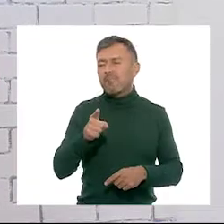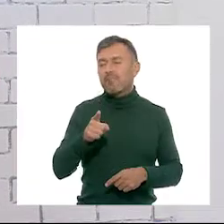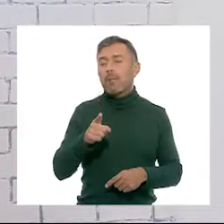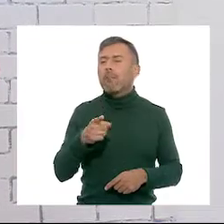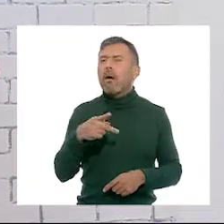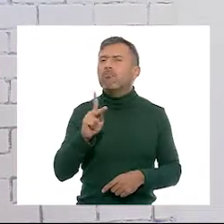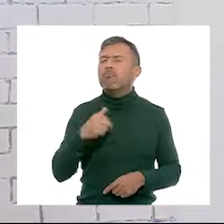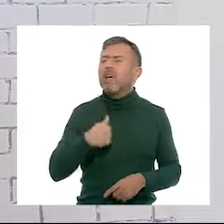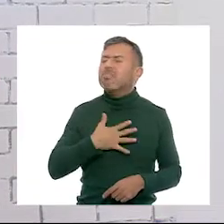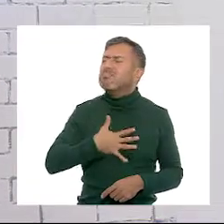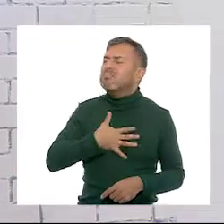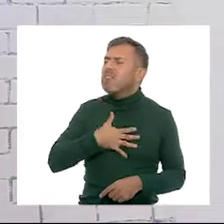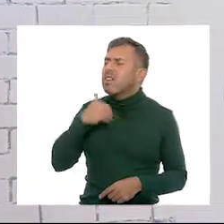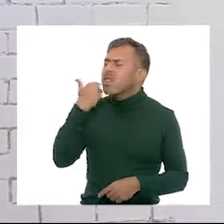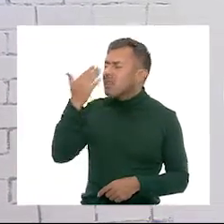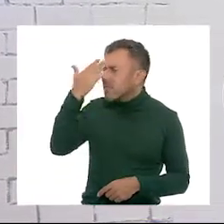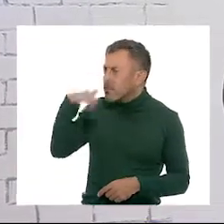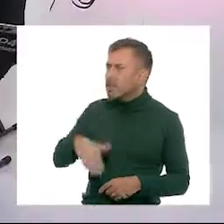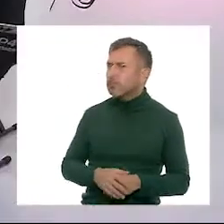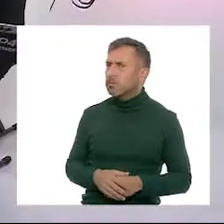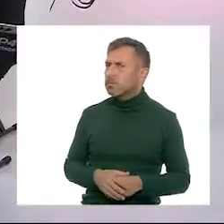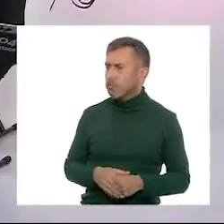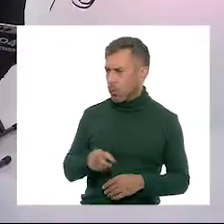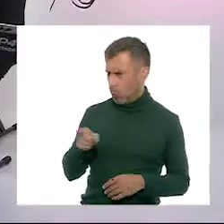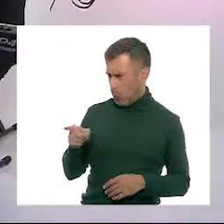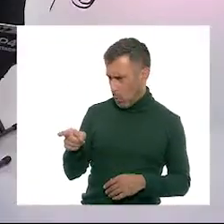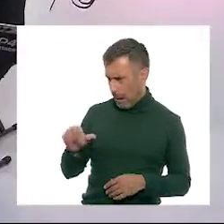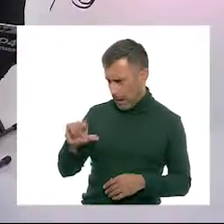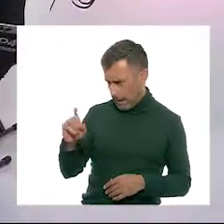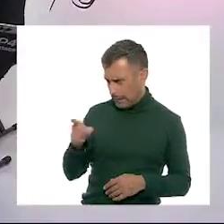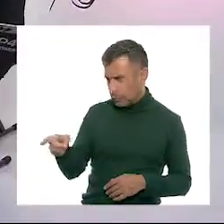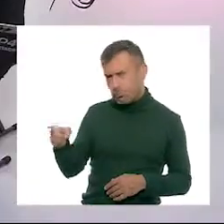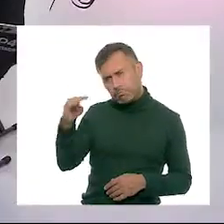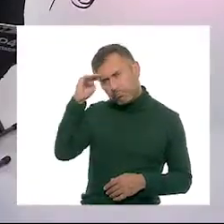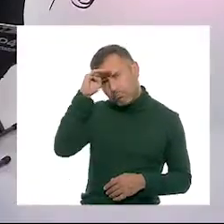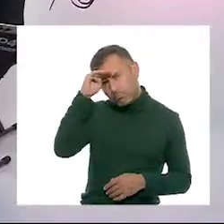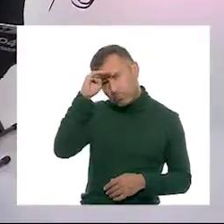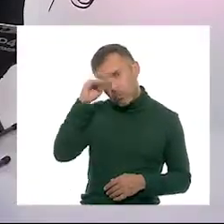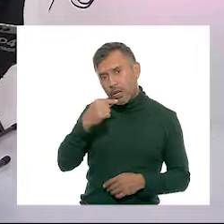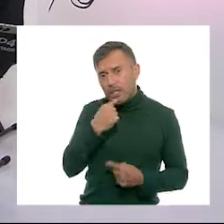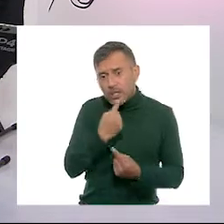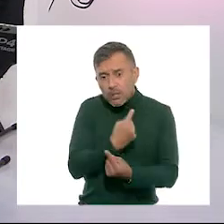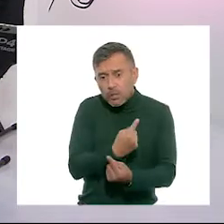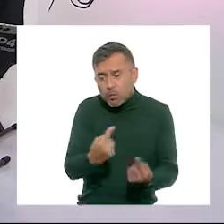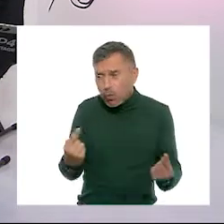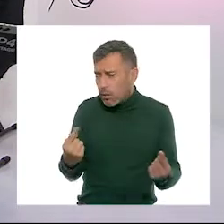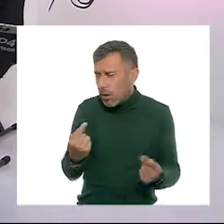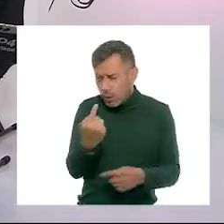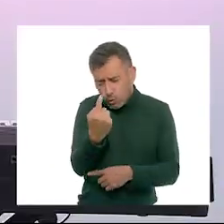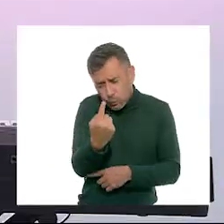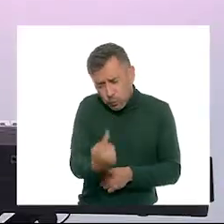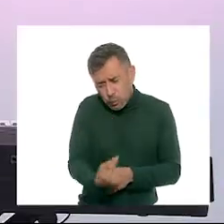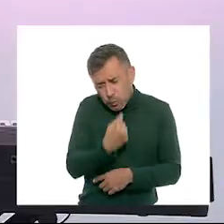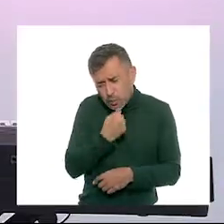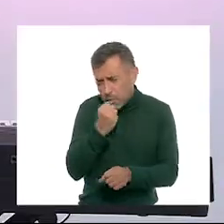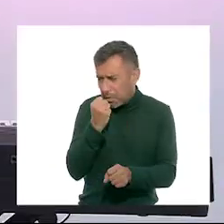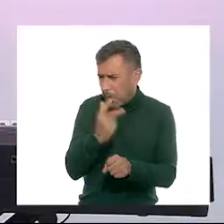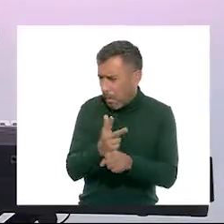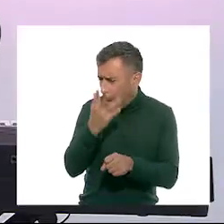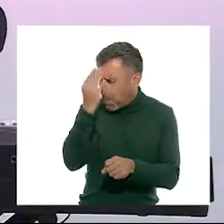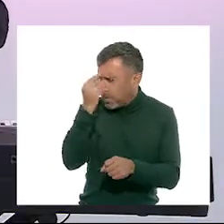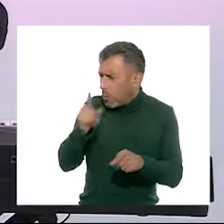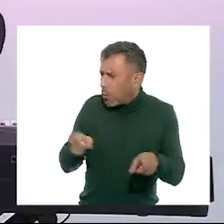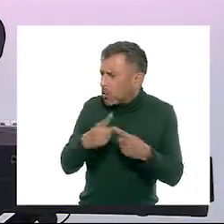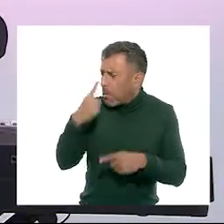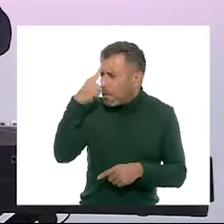saber, ¿por qué para ti, Alex, crees que es importante que los niños aprendan música desde pequeñitos? Bueno, primero que